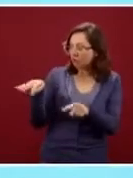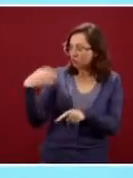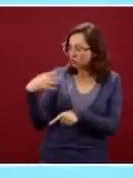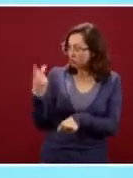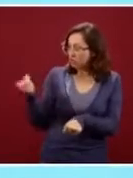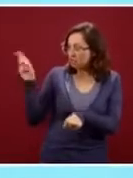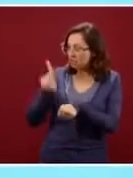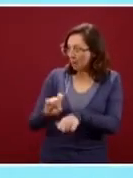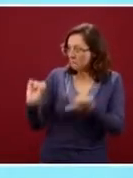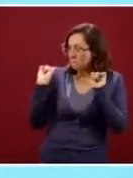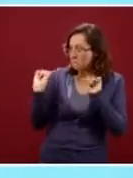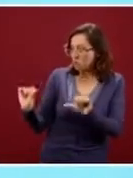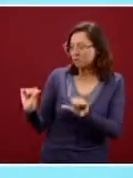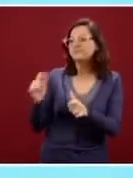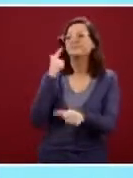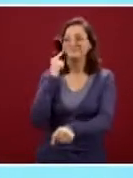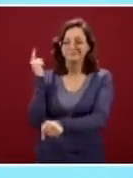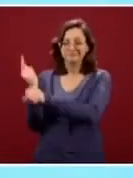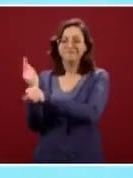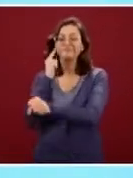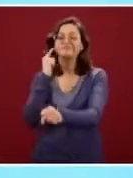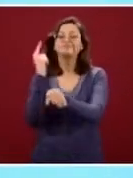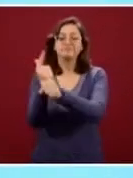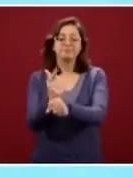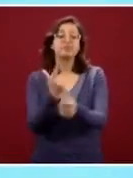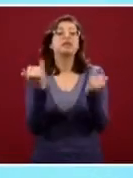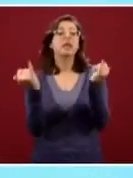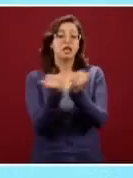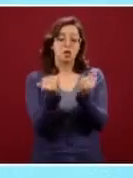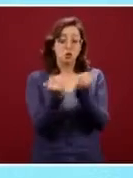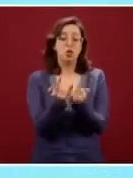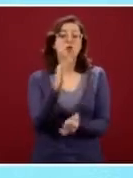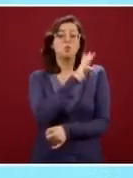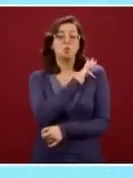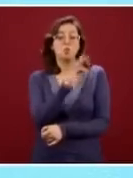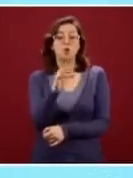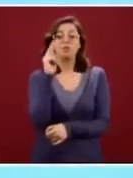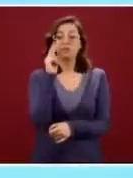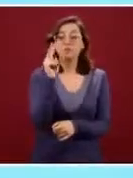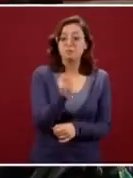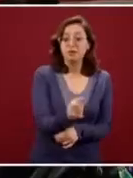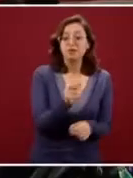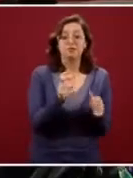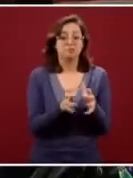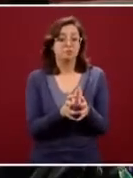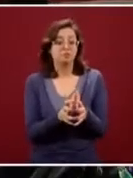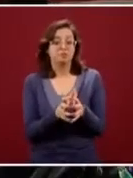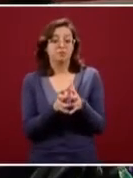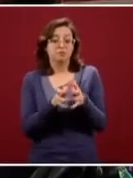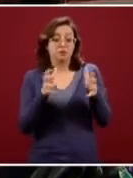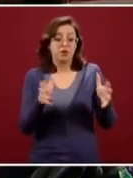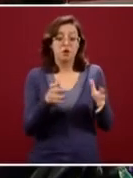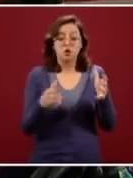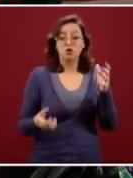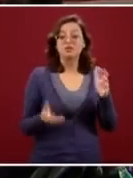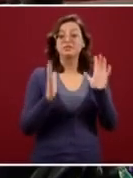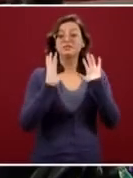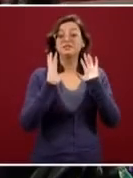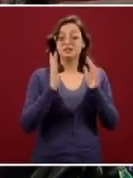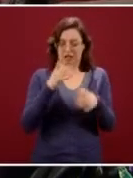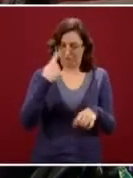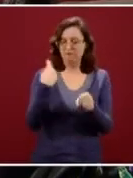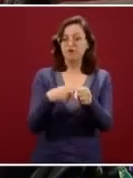vamos también a poder identificar por estado cómo se están en su momento incrementando, produciendo los casos recuperados, que